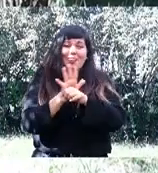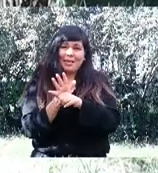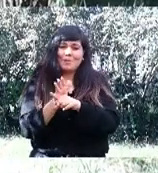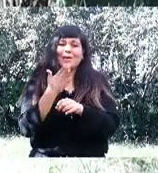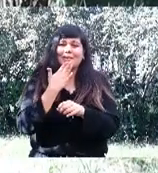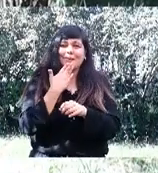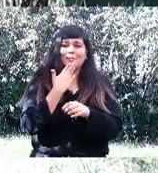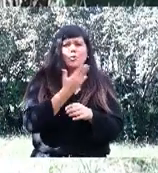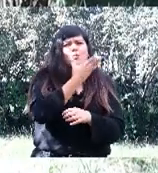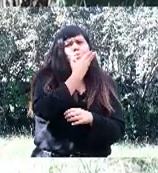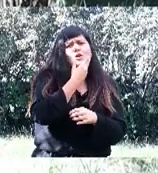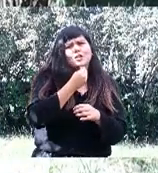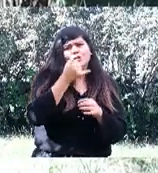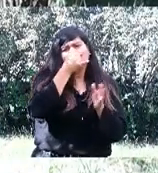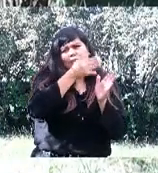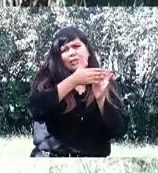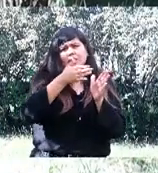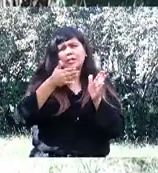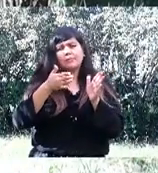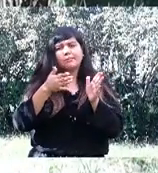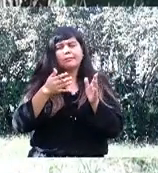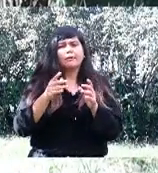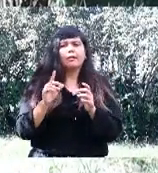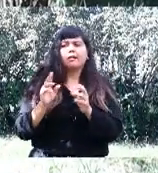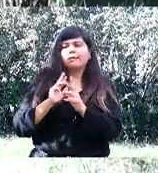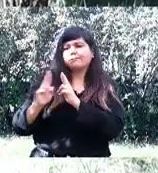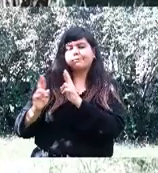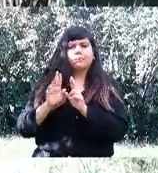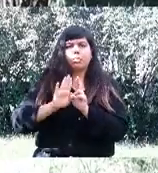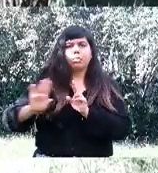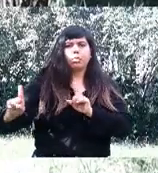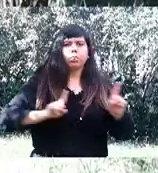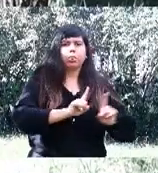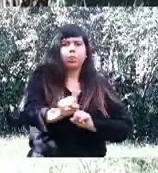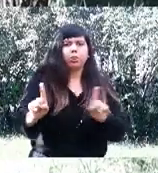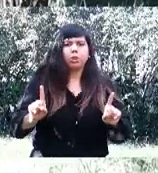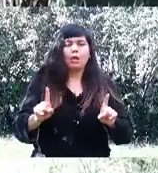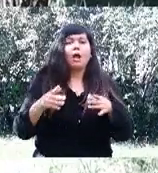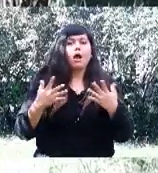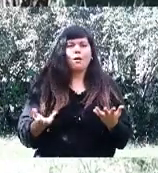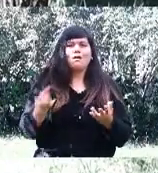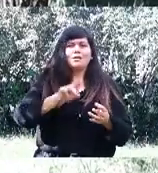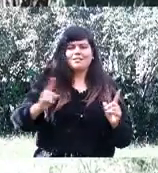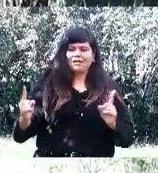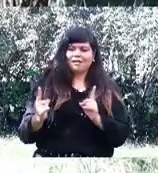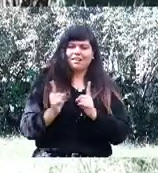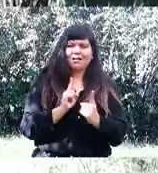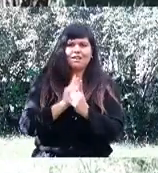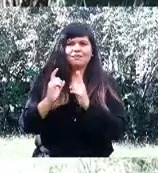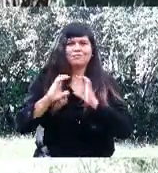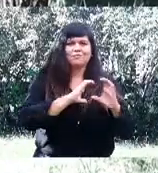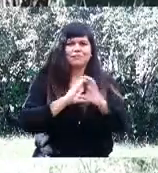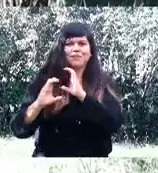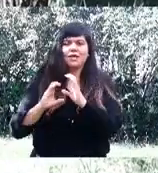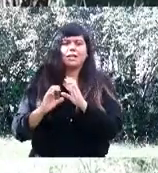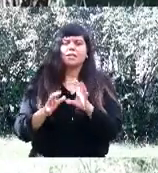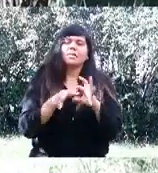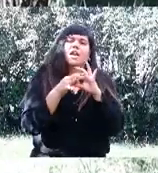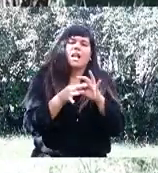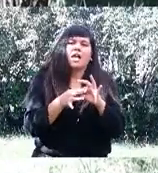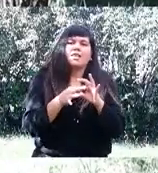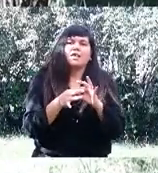tiempo lindo de de poca interacción pero ahora se recupera yo agradezco muchísimo esta vuelta atrás